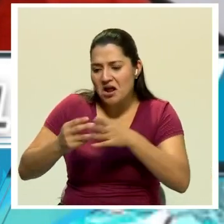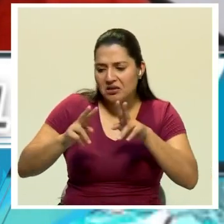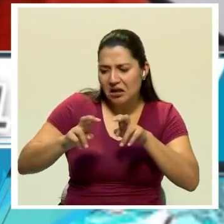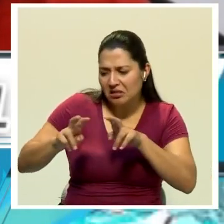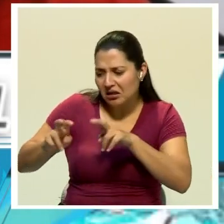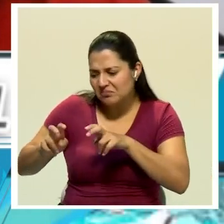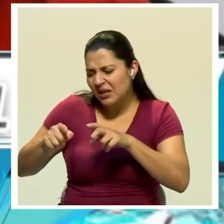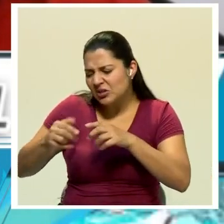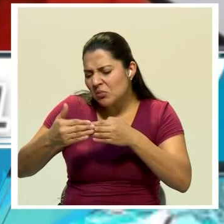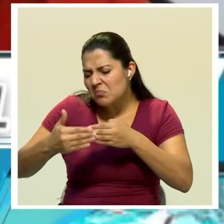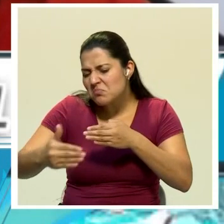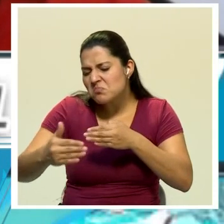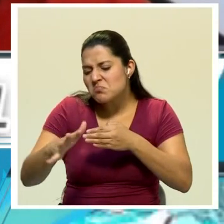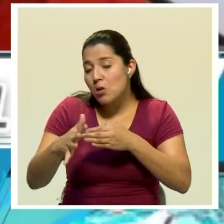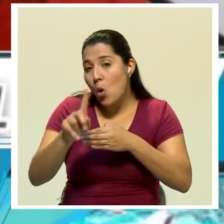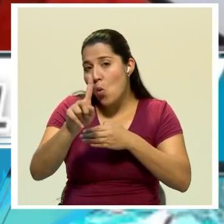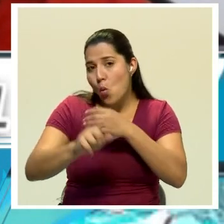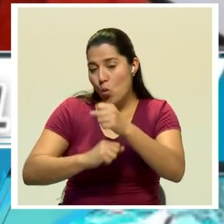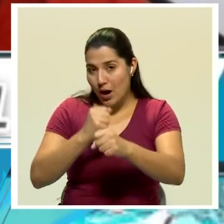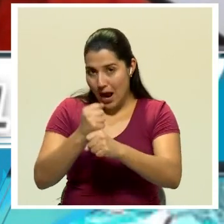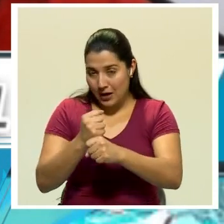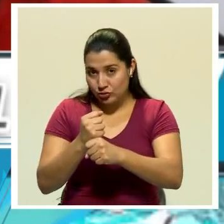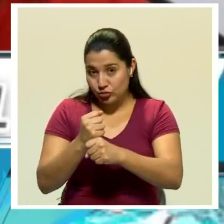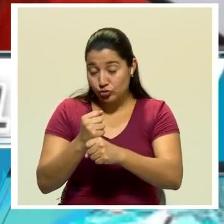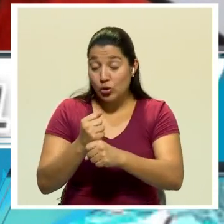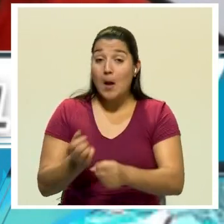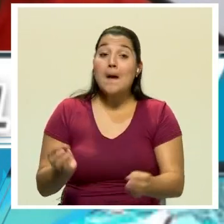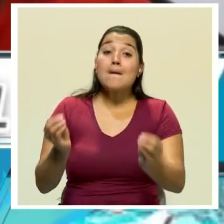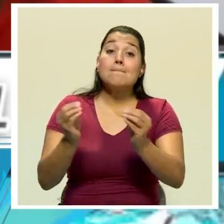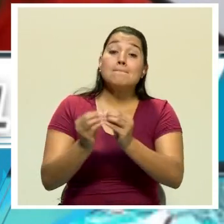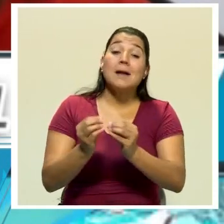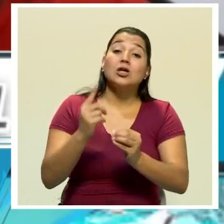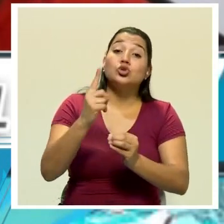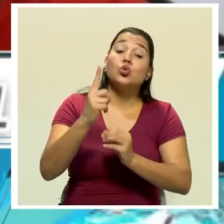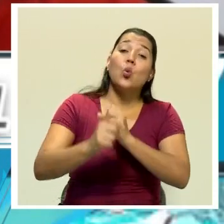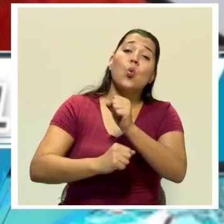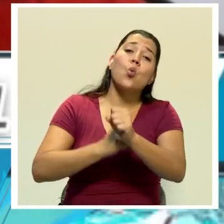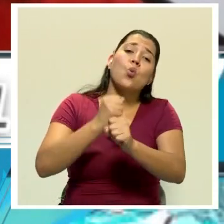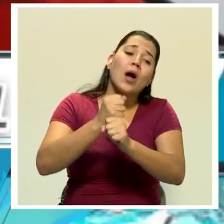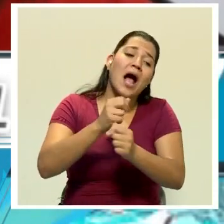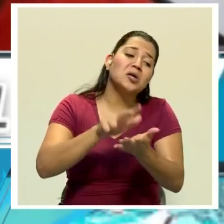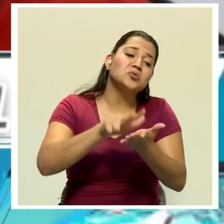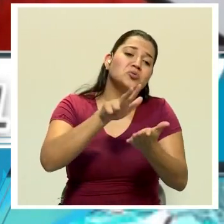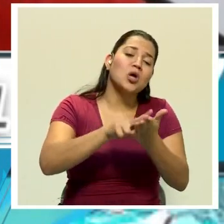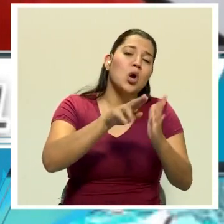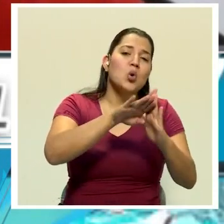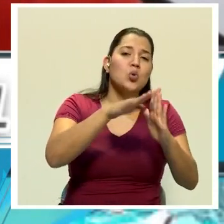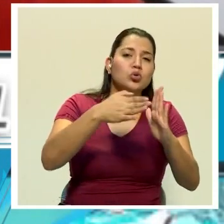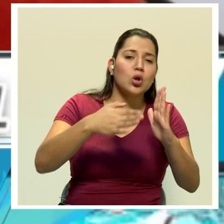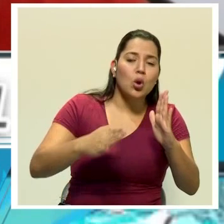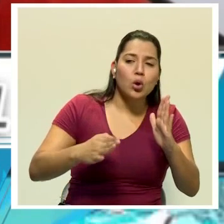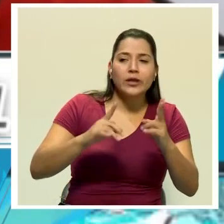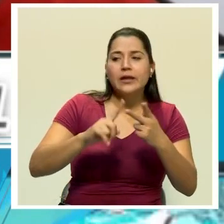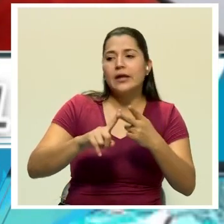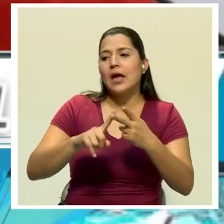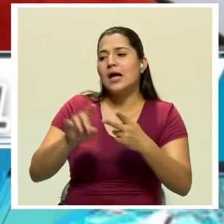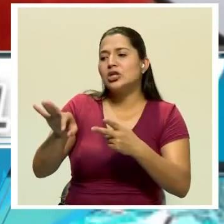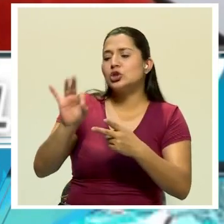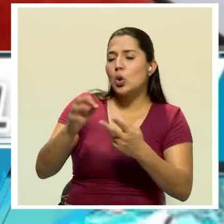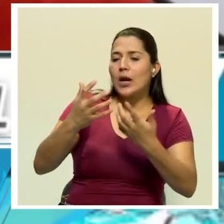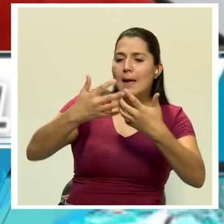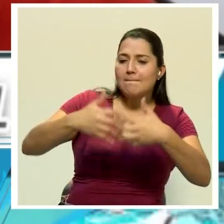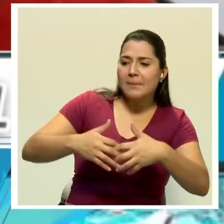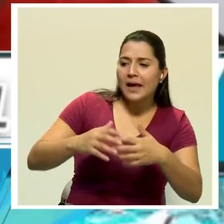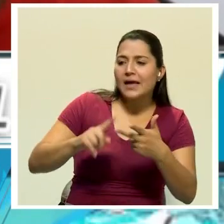un año que nos tarda en el tema del refrendo contralor, la adjudicación, el refrendo contralor, las condiciones precedentes,